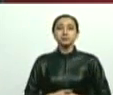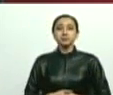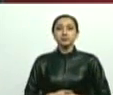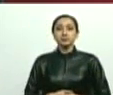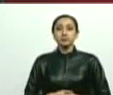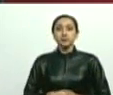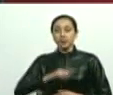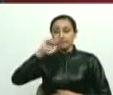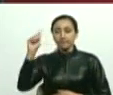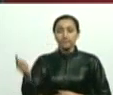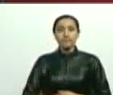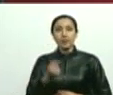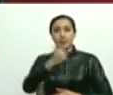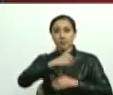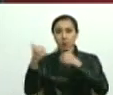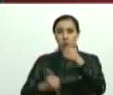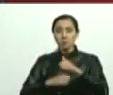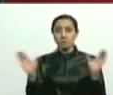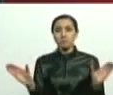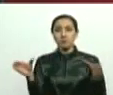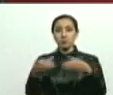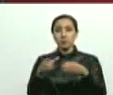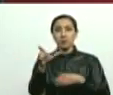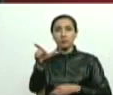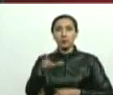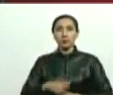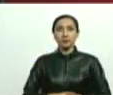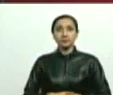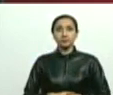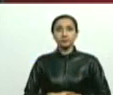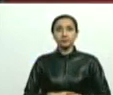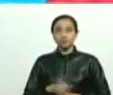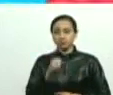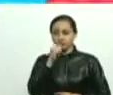primer vicepresidente. Hay un problema aquí con este micrófono.